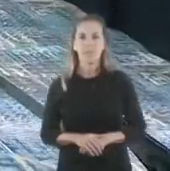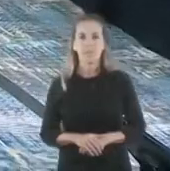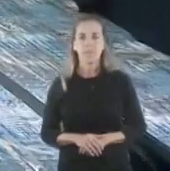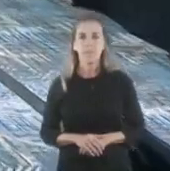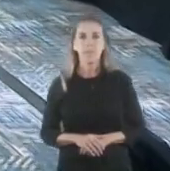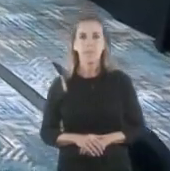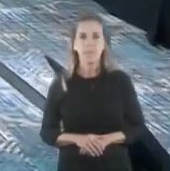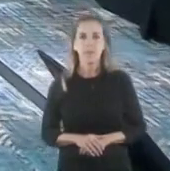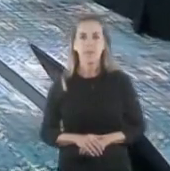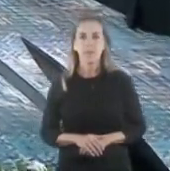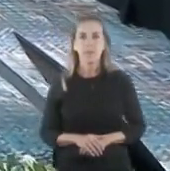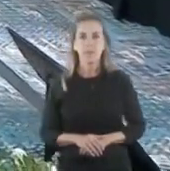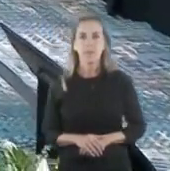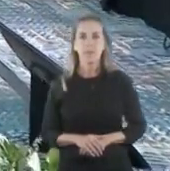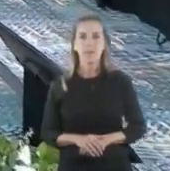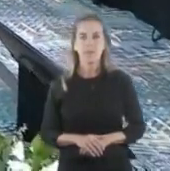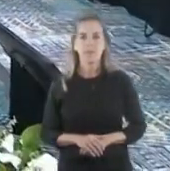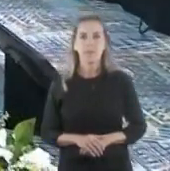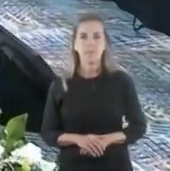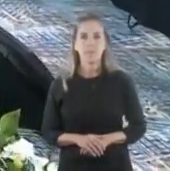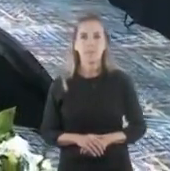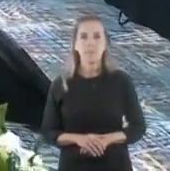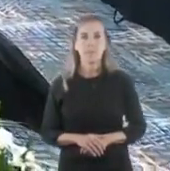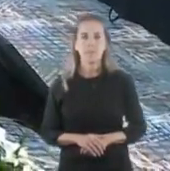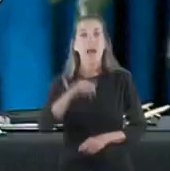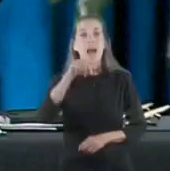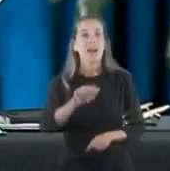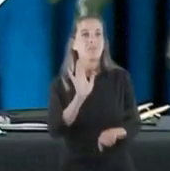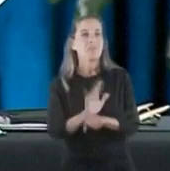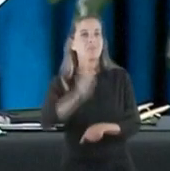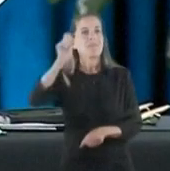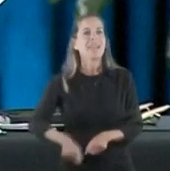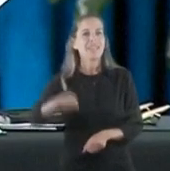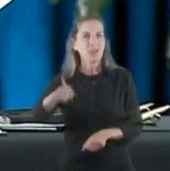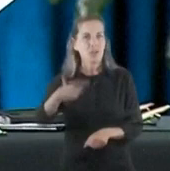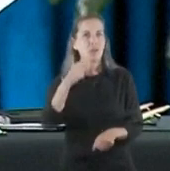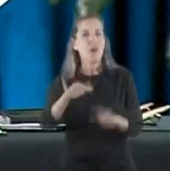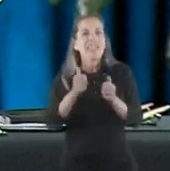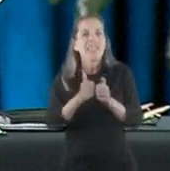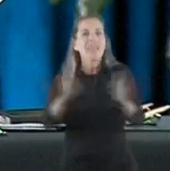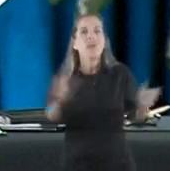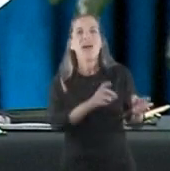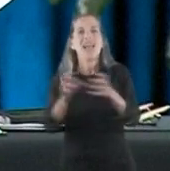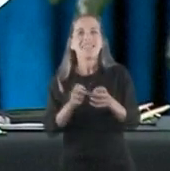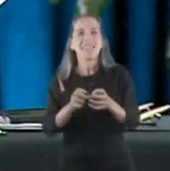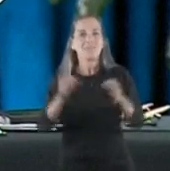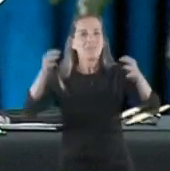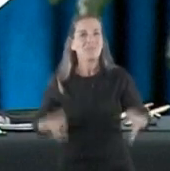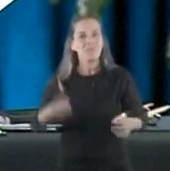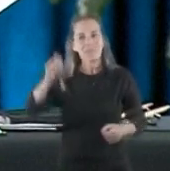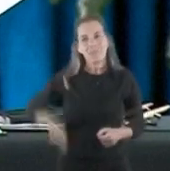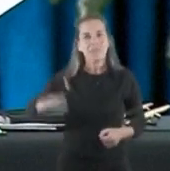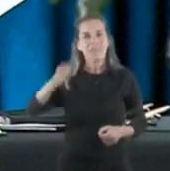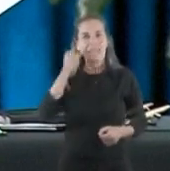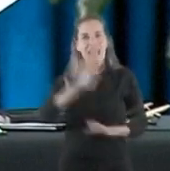particulares por violación de los Derechos Humanos en un intento de que fuera indagado si llegaba al país dijo así